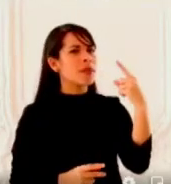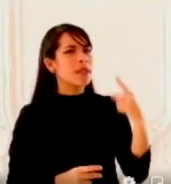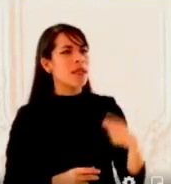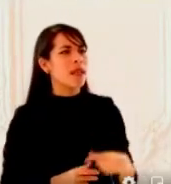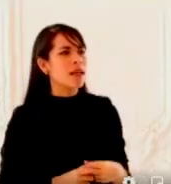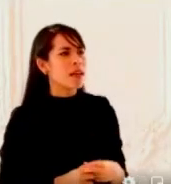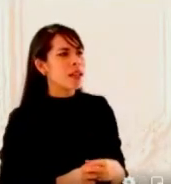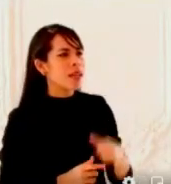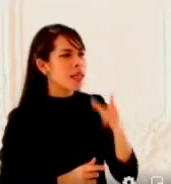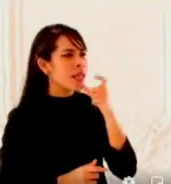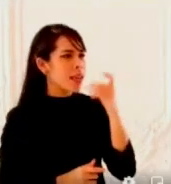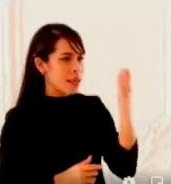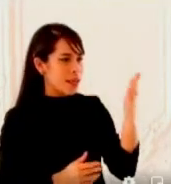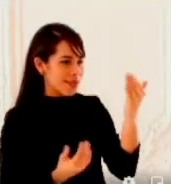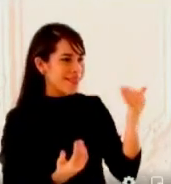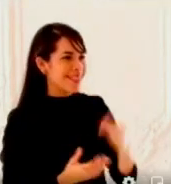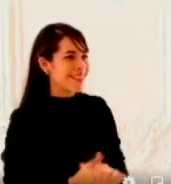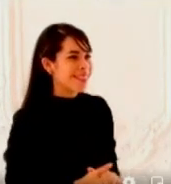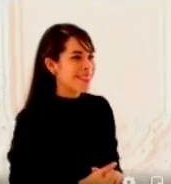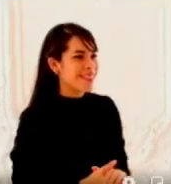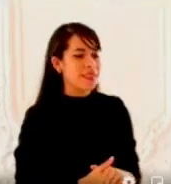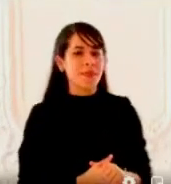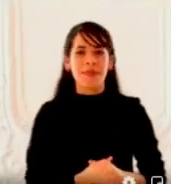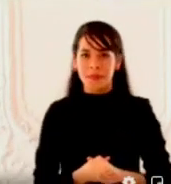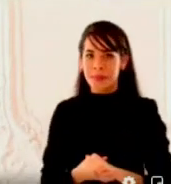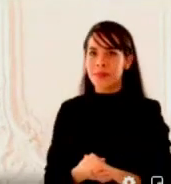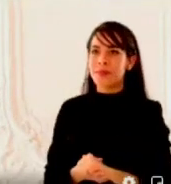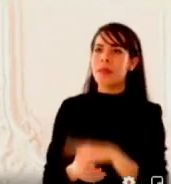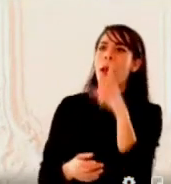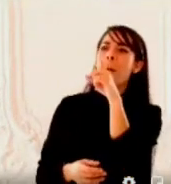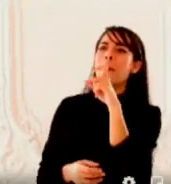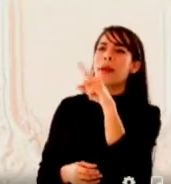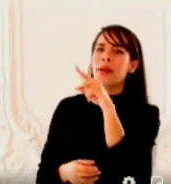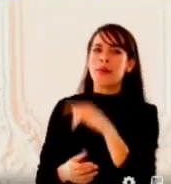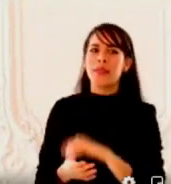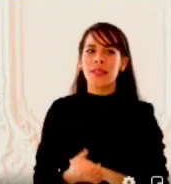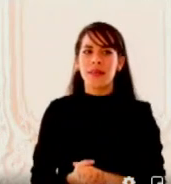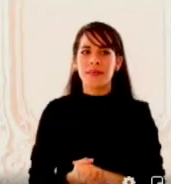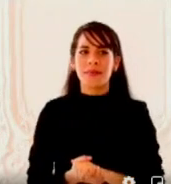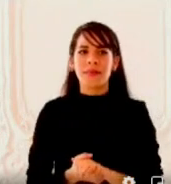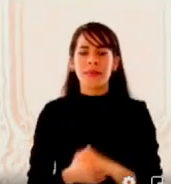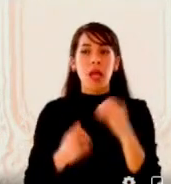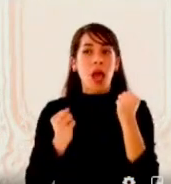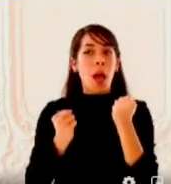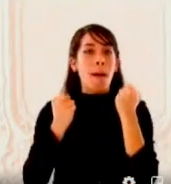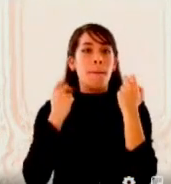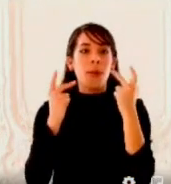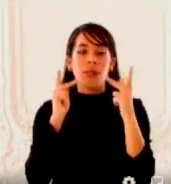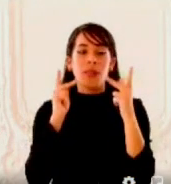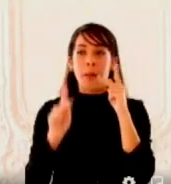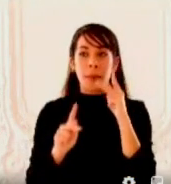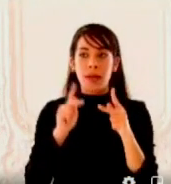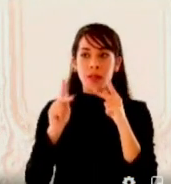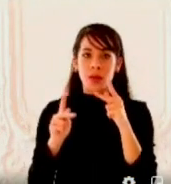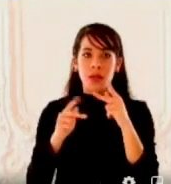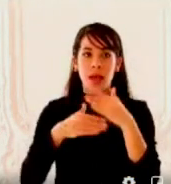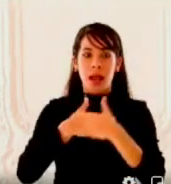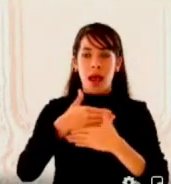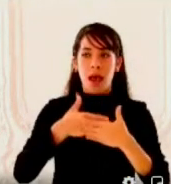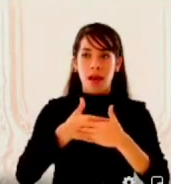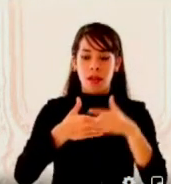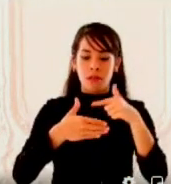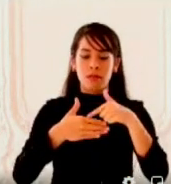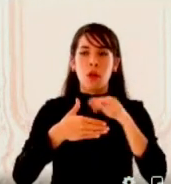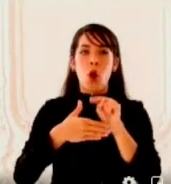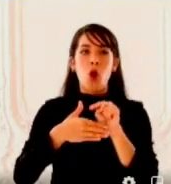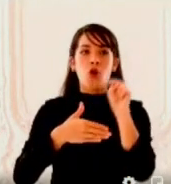multitasker, por lo que veo. Ahí vamos. Nada, lo que le quería preguntar era: hay mucha gente, sobre todo en el área norte, esto estos pueblos por donde